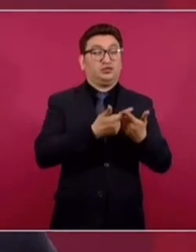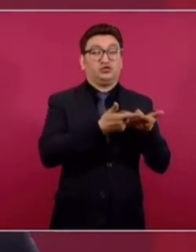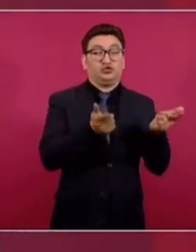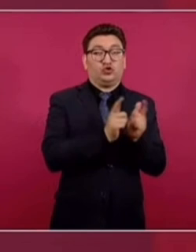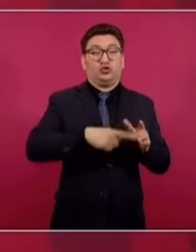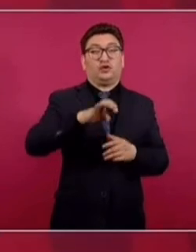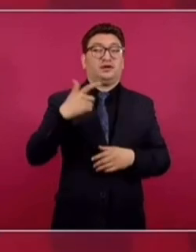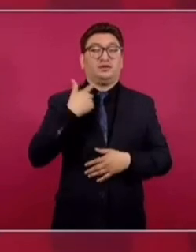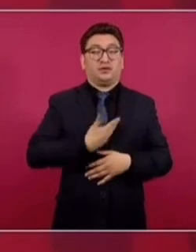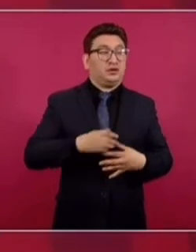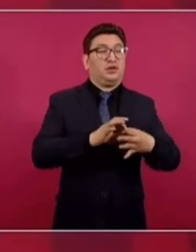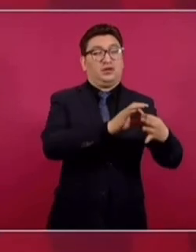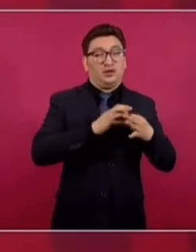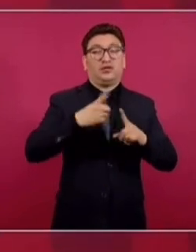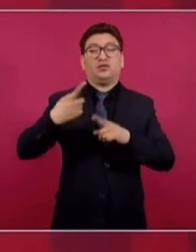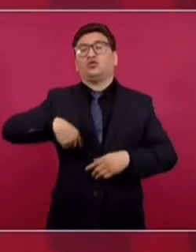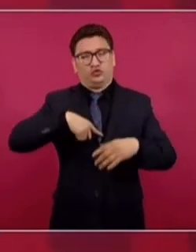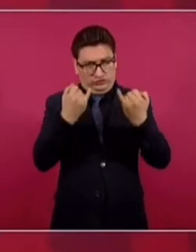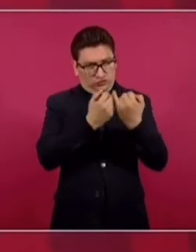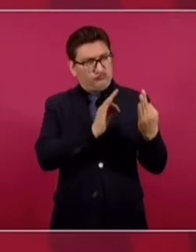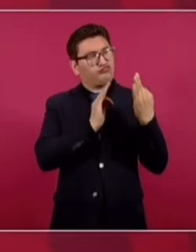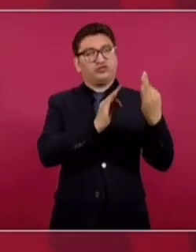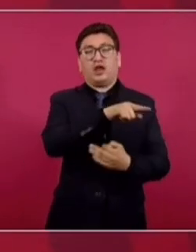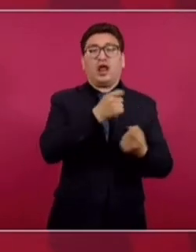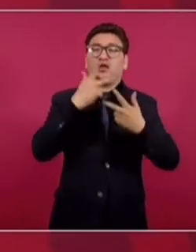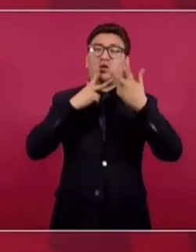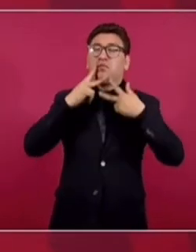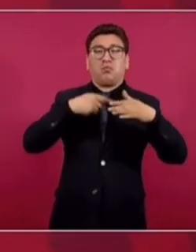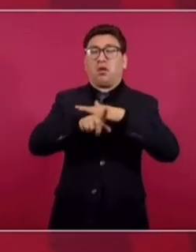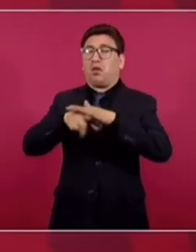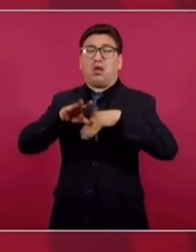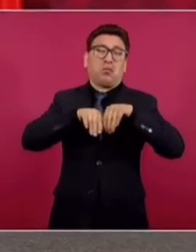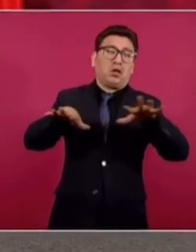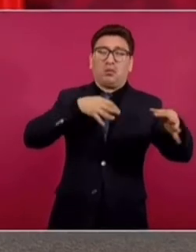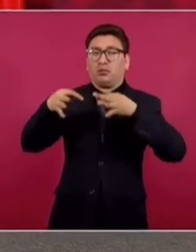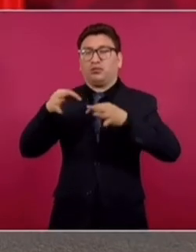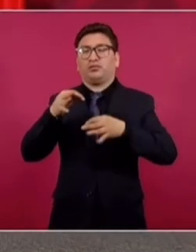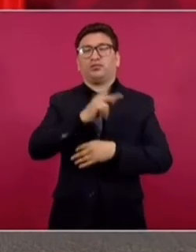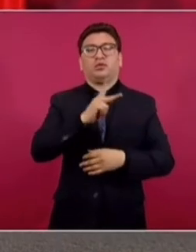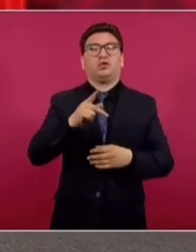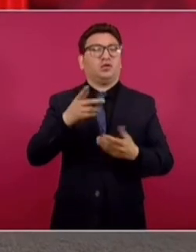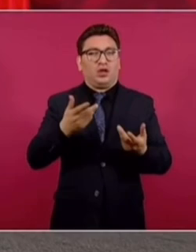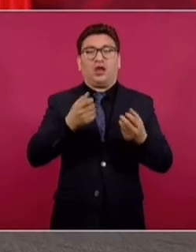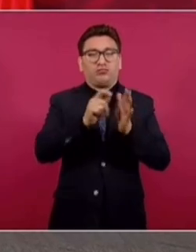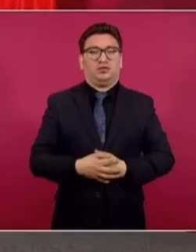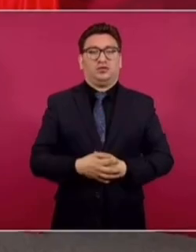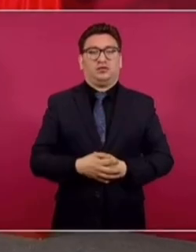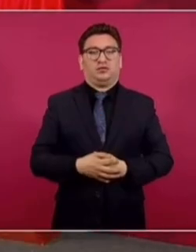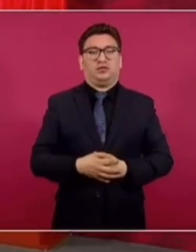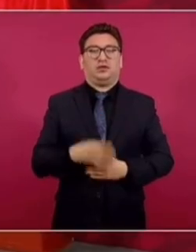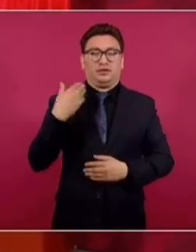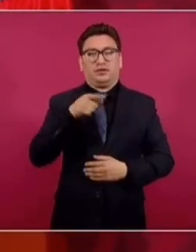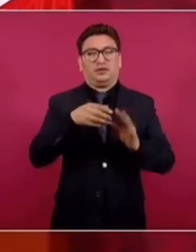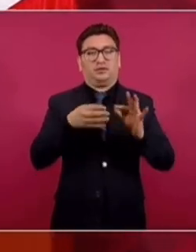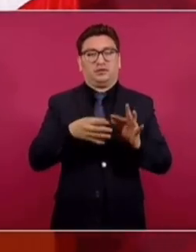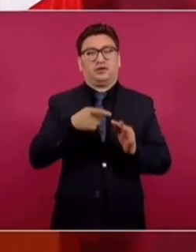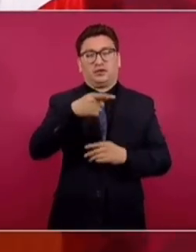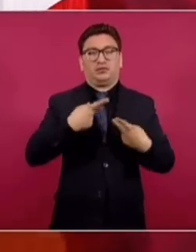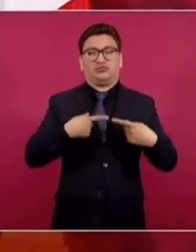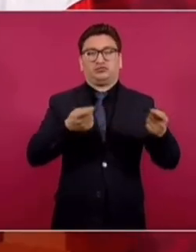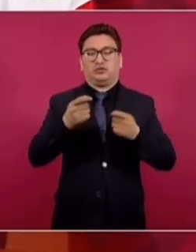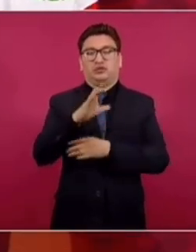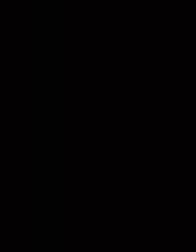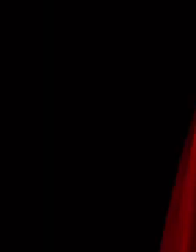y enfrentando campañas de desprestigio como las que lleva a cabo, entre otros medios, el que conduce